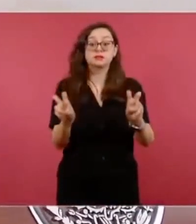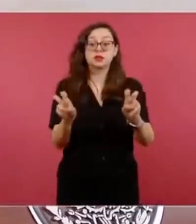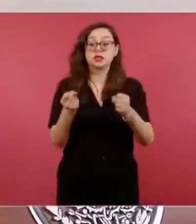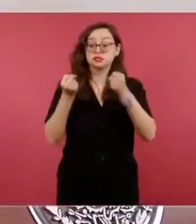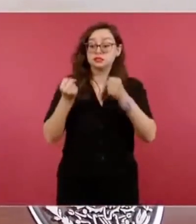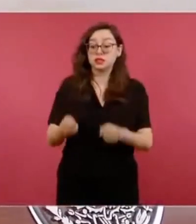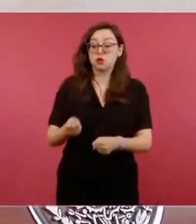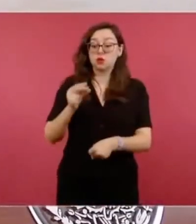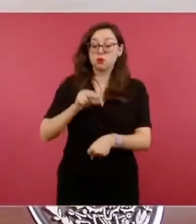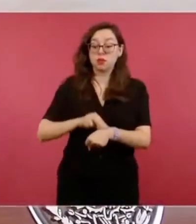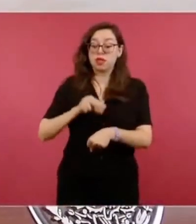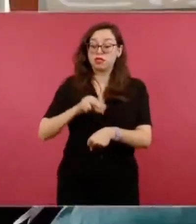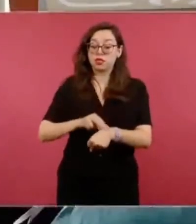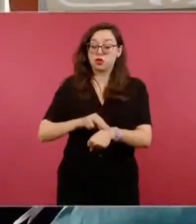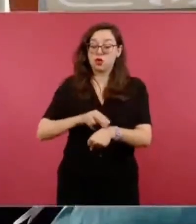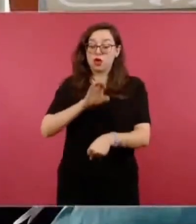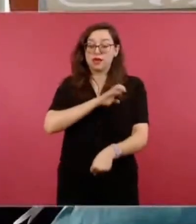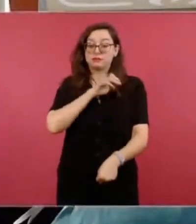médico especial.